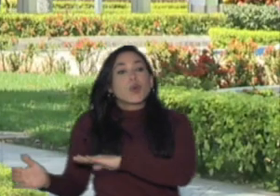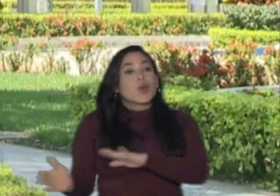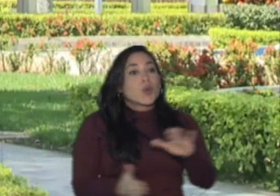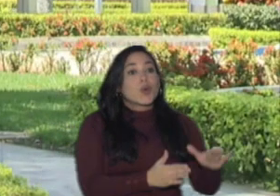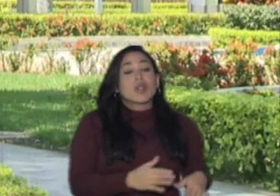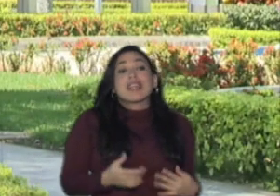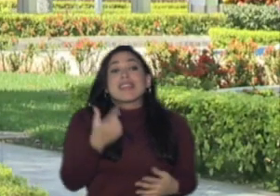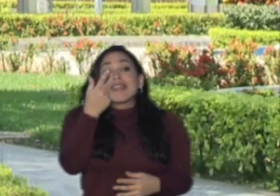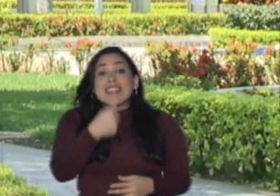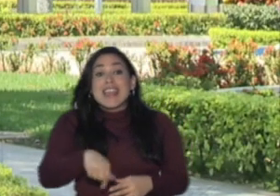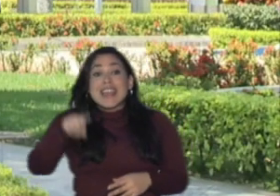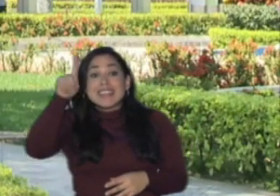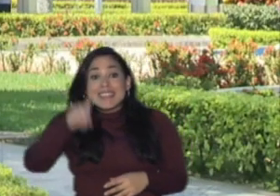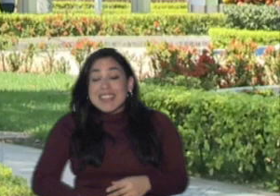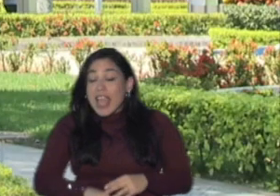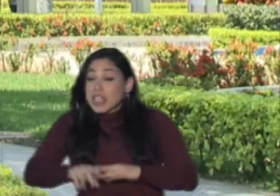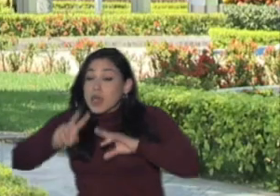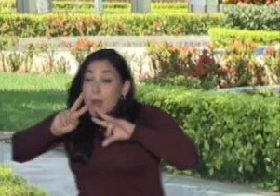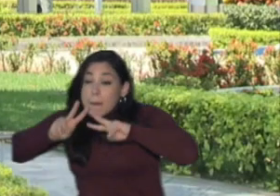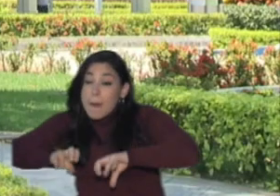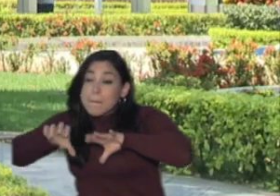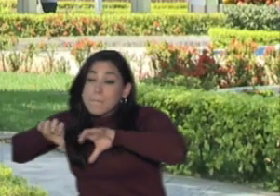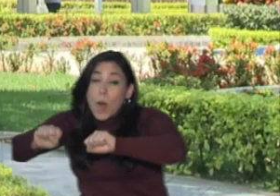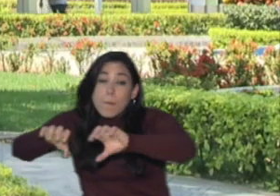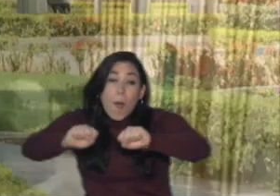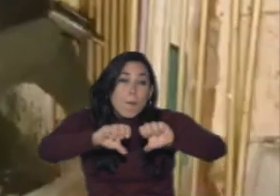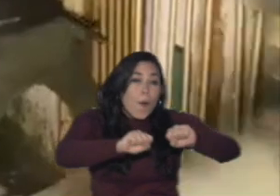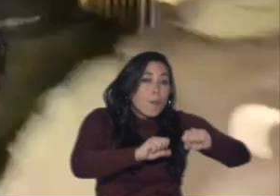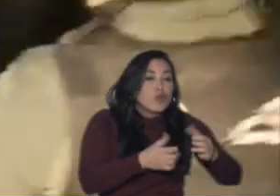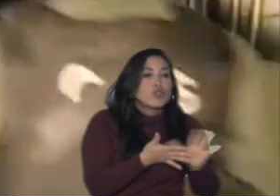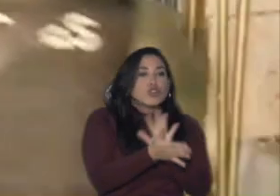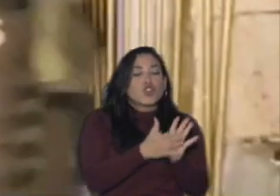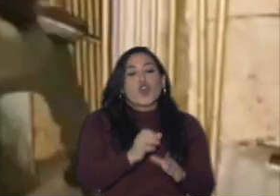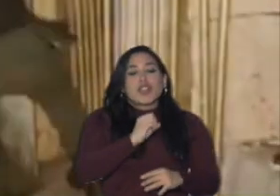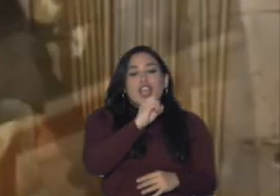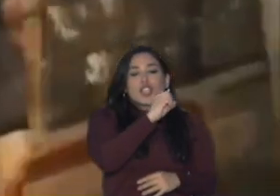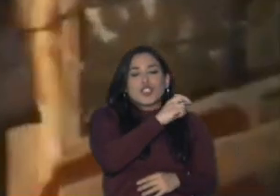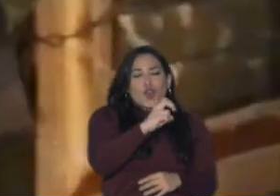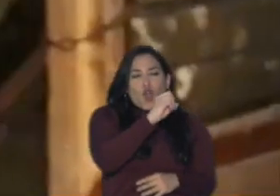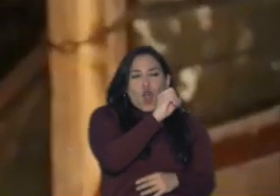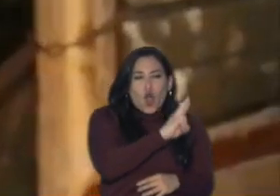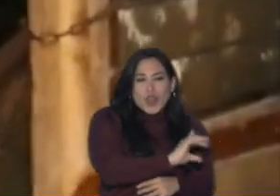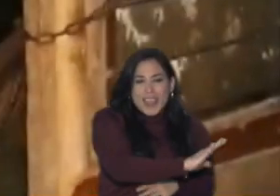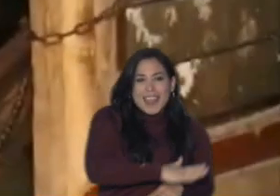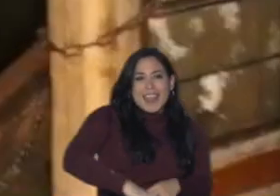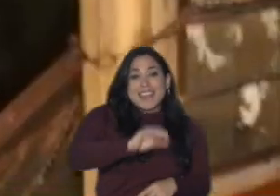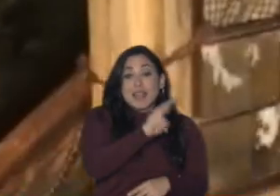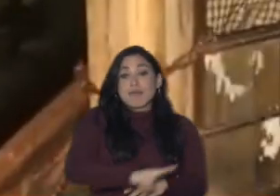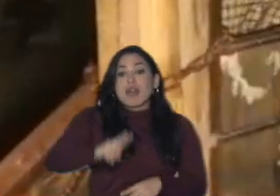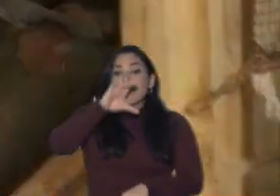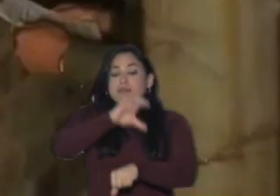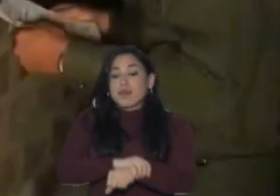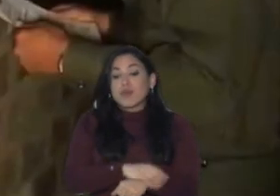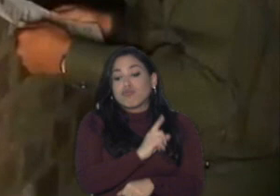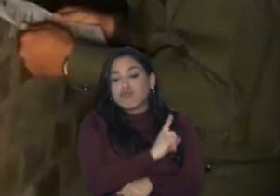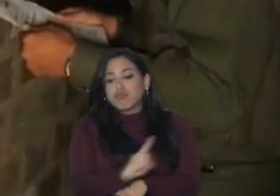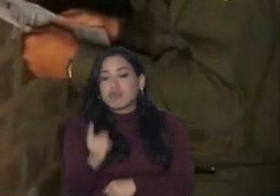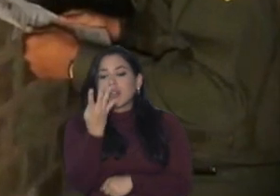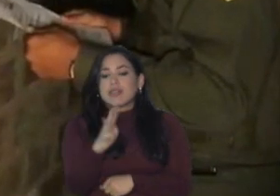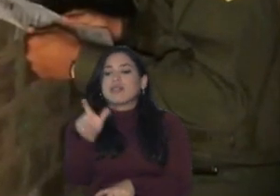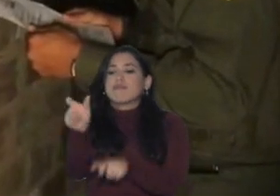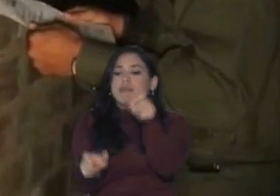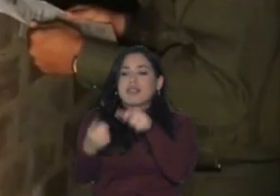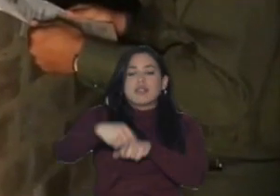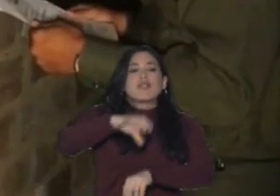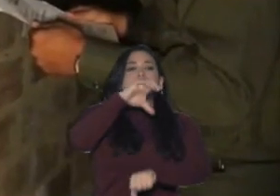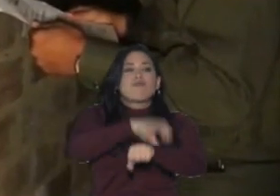con 16 allanamientos que realizaron las autoridades en el oriente de la capital del Valle del Cauca, que permitió la captura de 14 personas